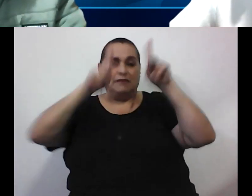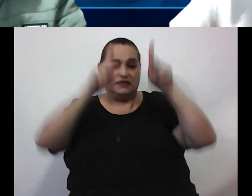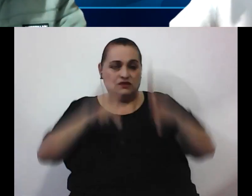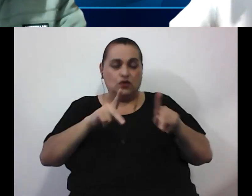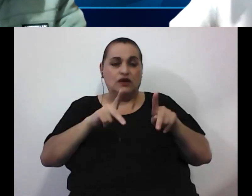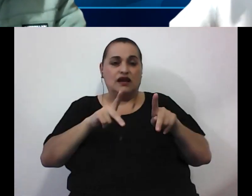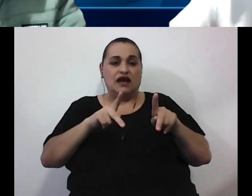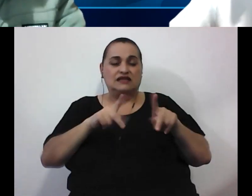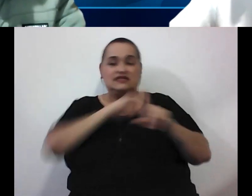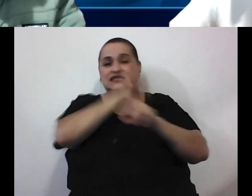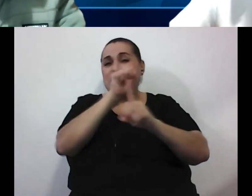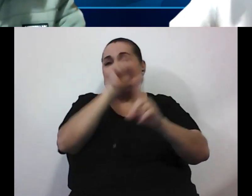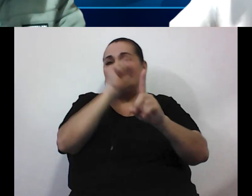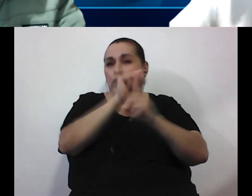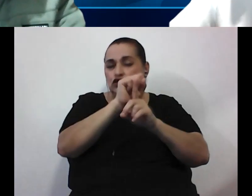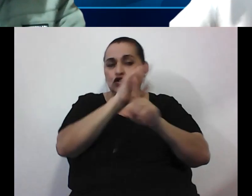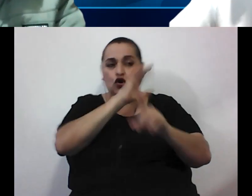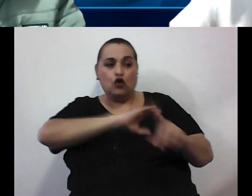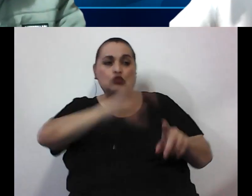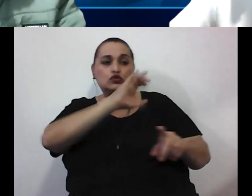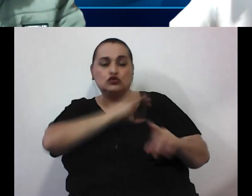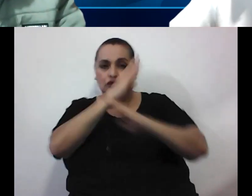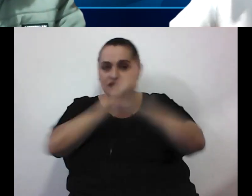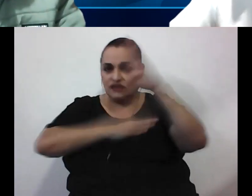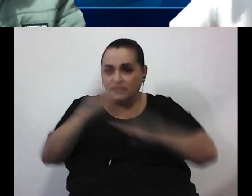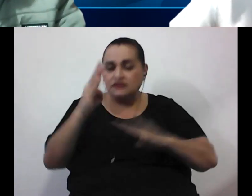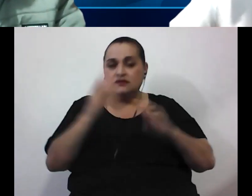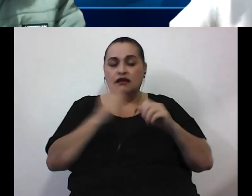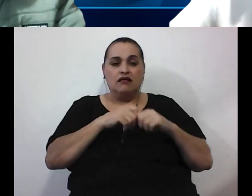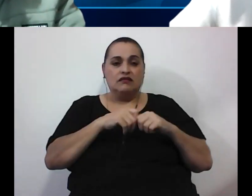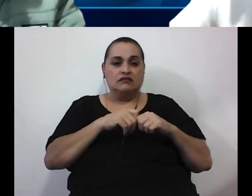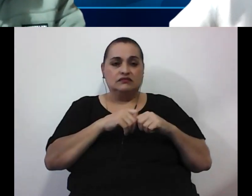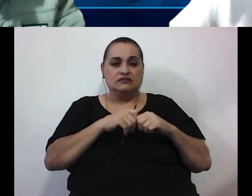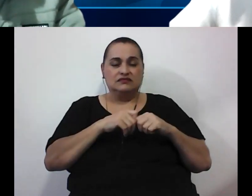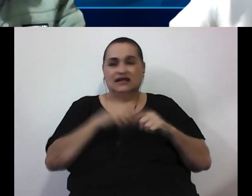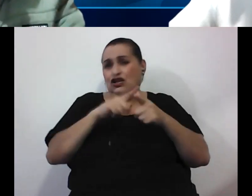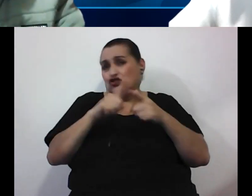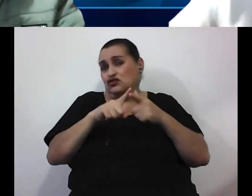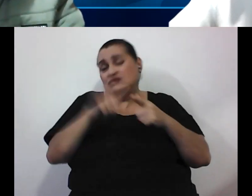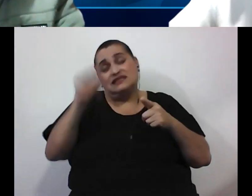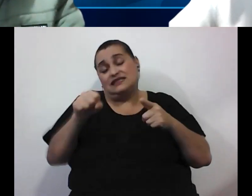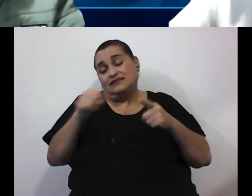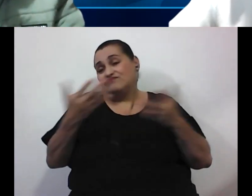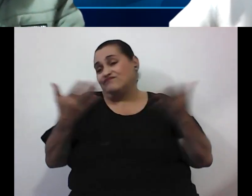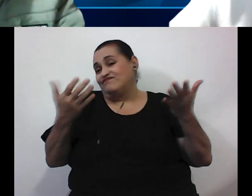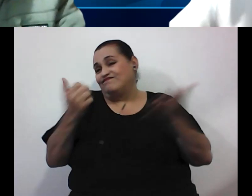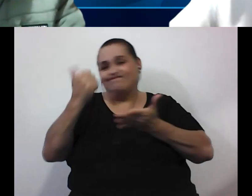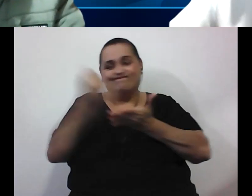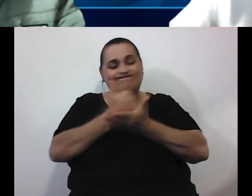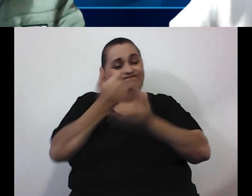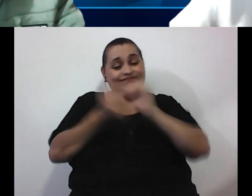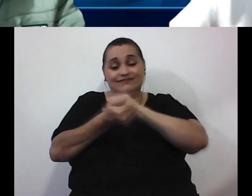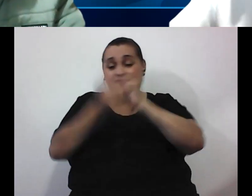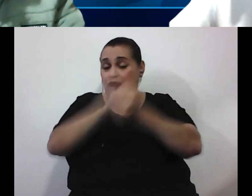con condición de discapacidad. Entonces sí, lamentamos que el cambio cultural al